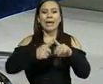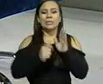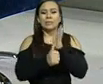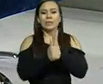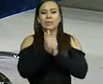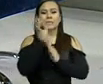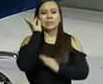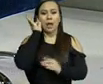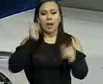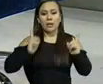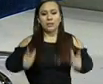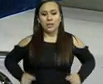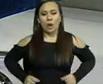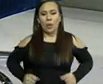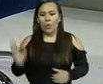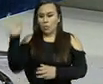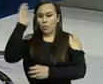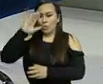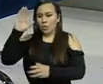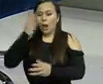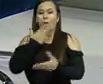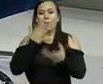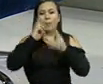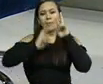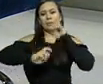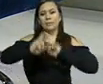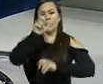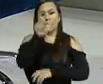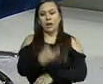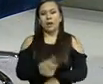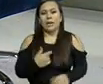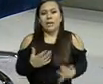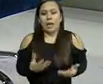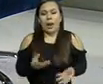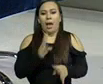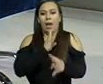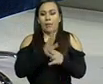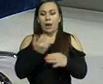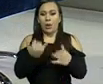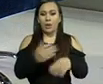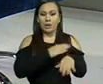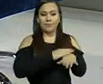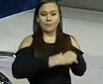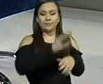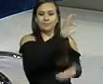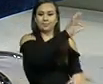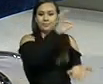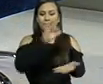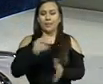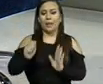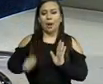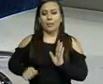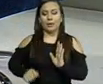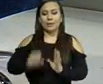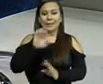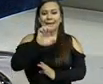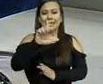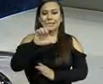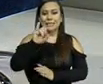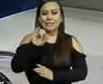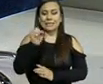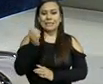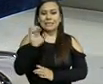verónica espinoza para abordar éste y otros temas inherentes a sus funciones hemos invitado esta mañana al abogado elíseo a suero